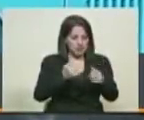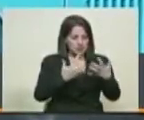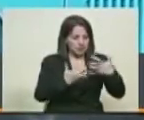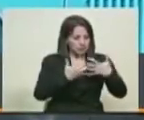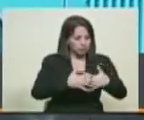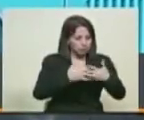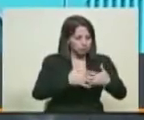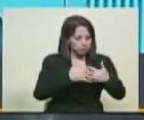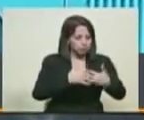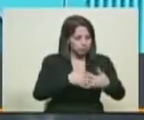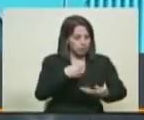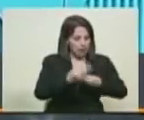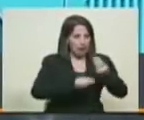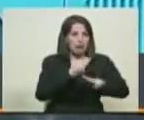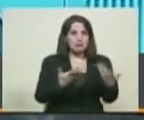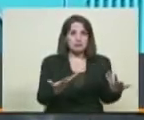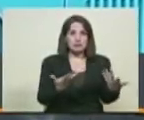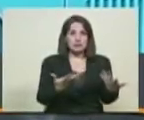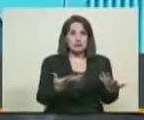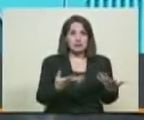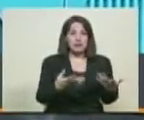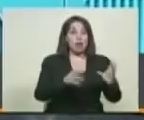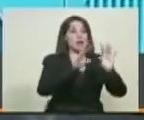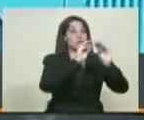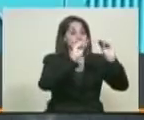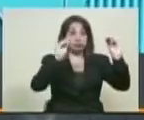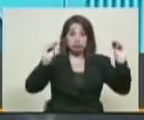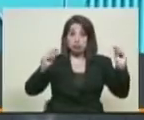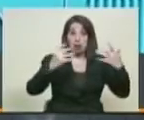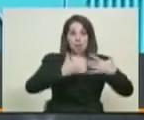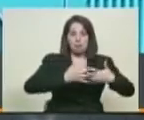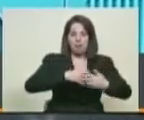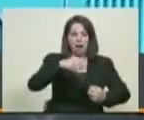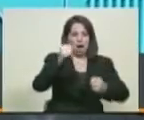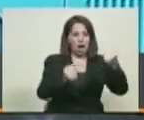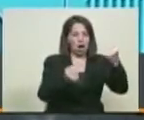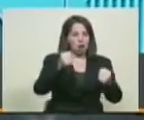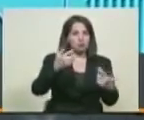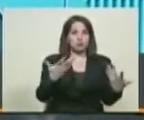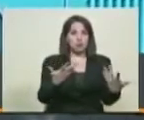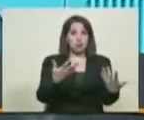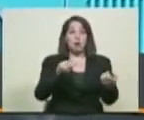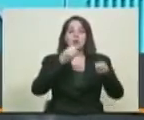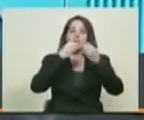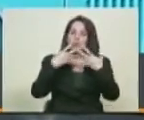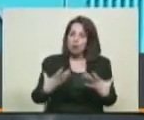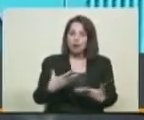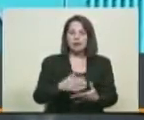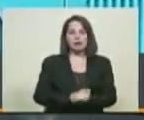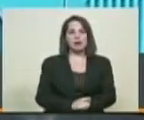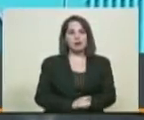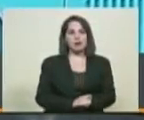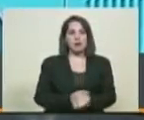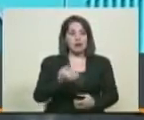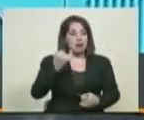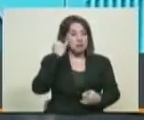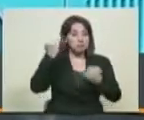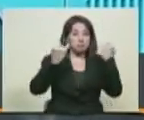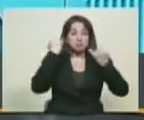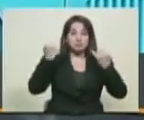Es ahí donde yo llamo a la industria de partes y autopartes venezolanas, que es buena, a ponerse las